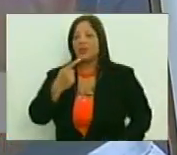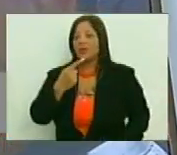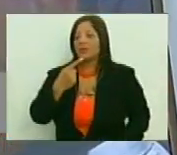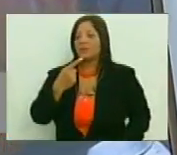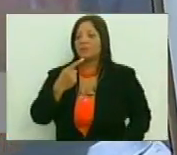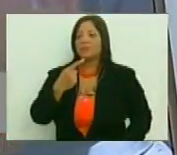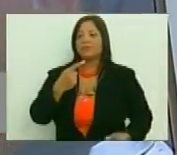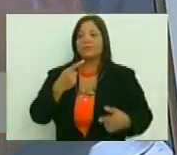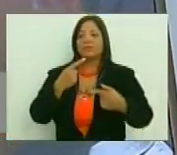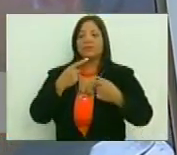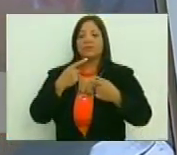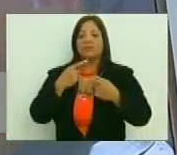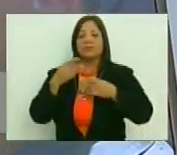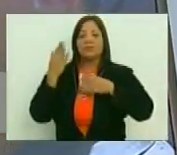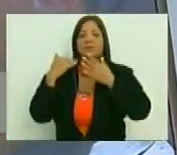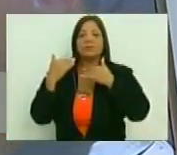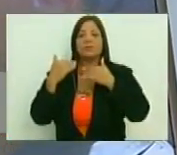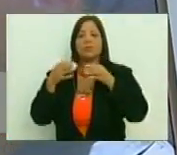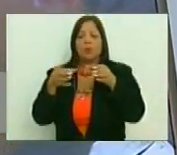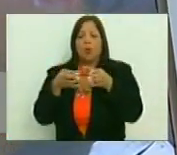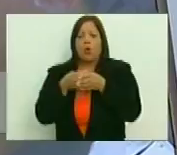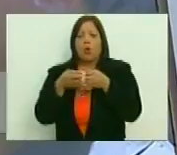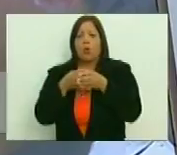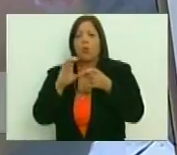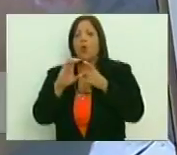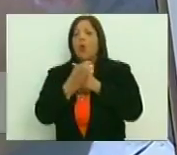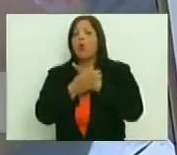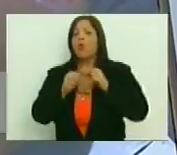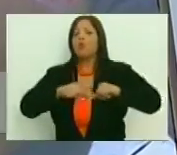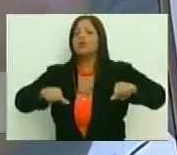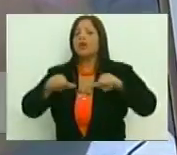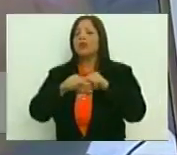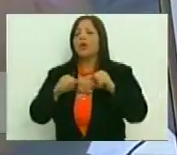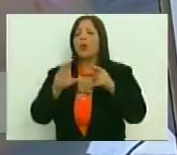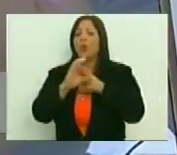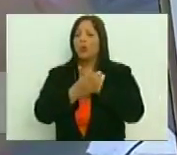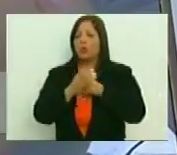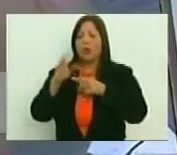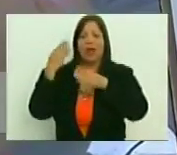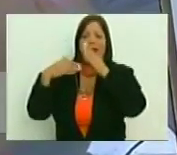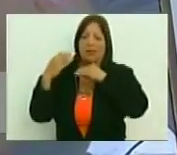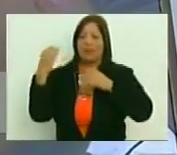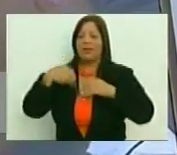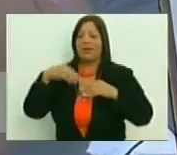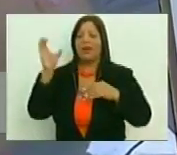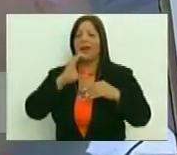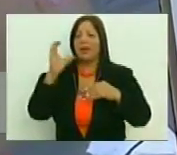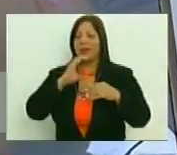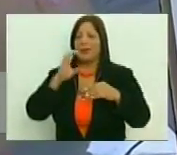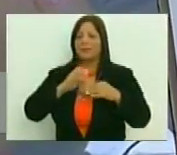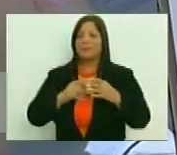Al susodicho sector cultural aquí en Caracas,